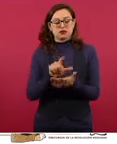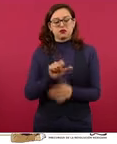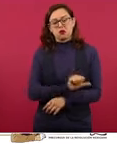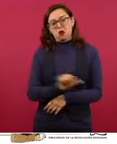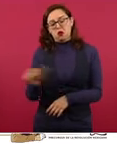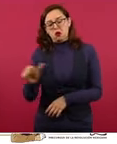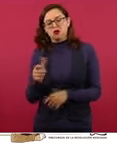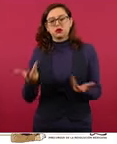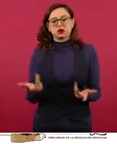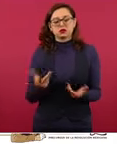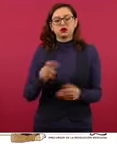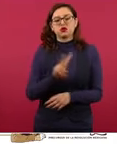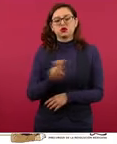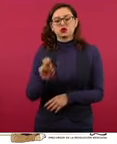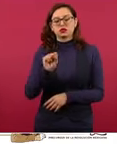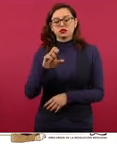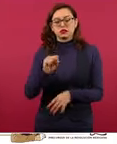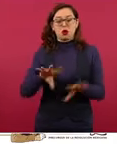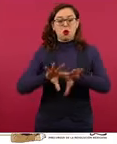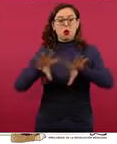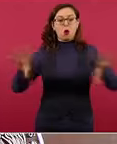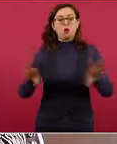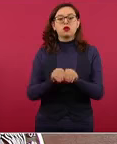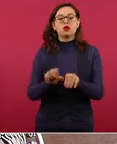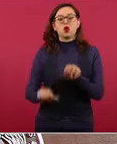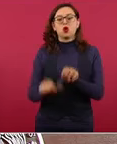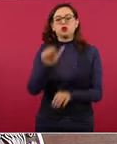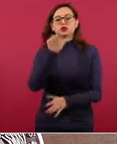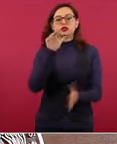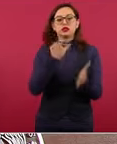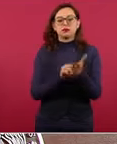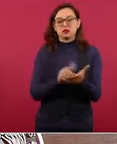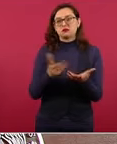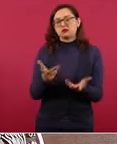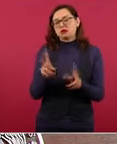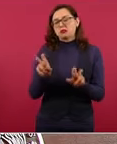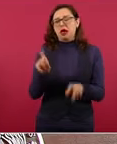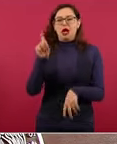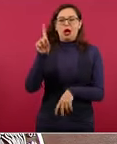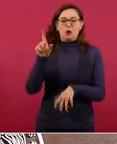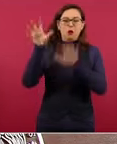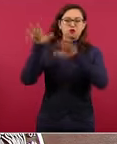mil 280 litros por segundo de fuentes superficiales